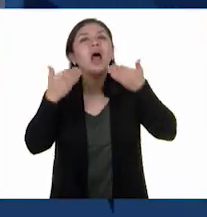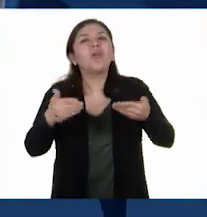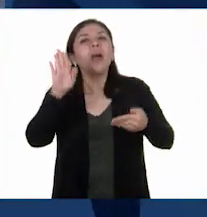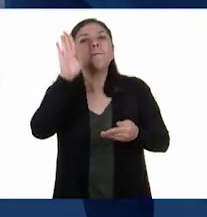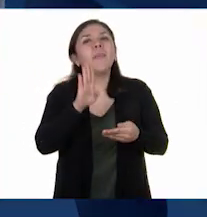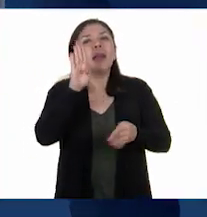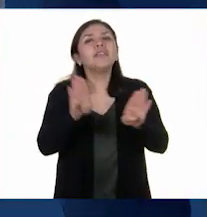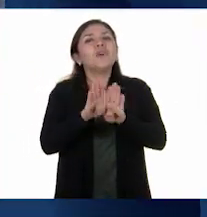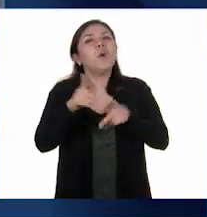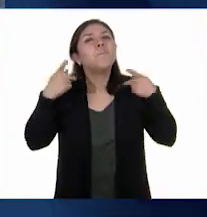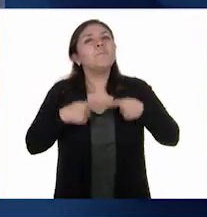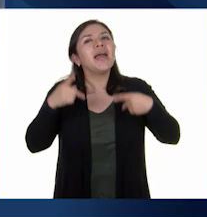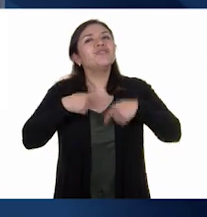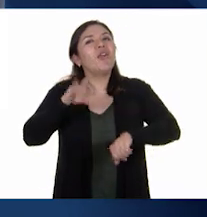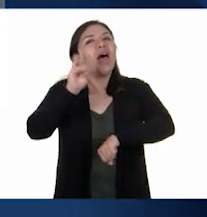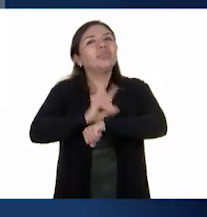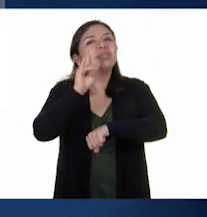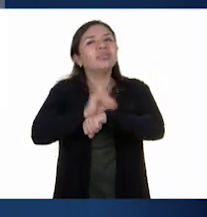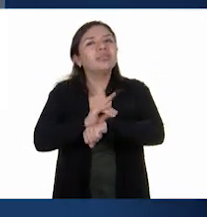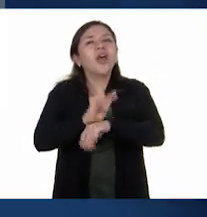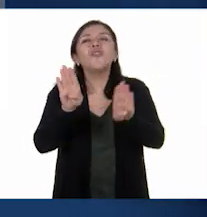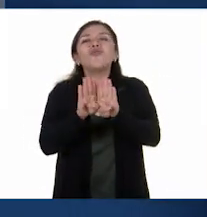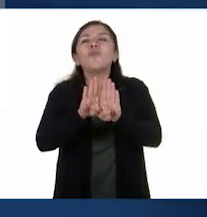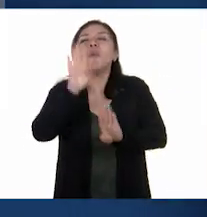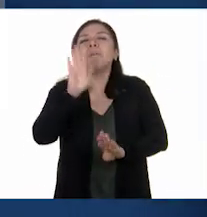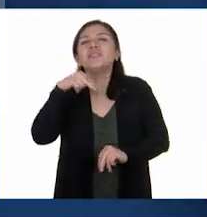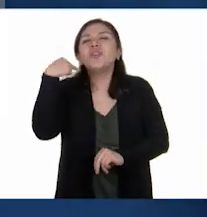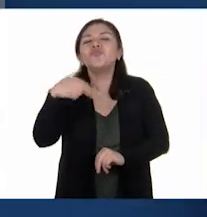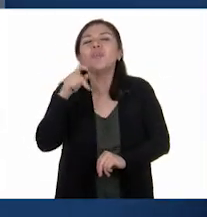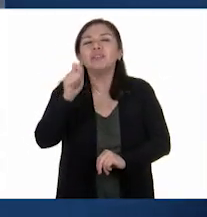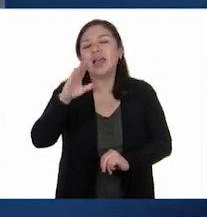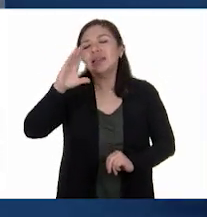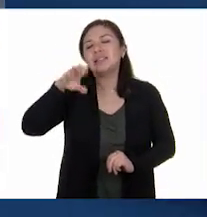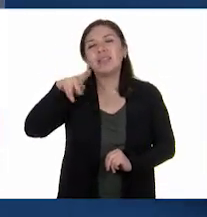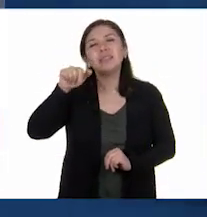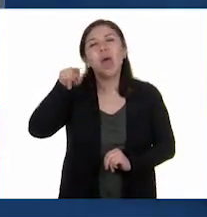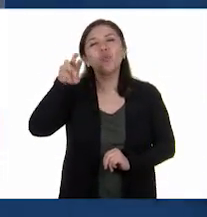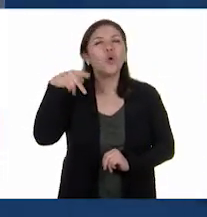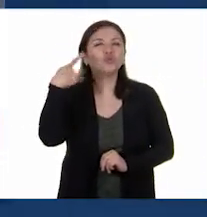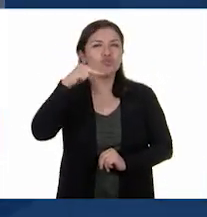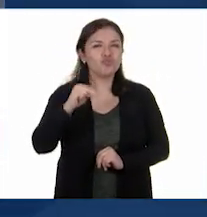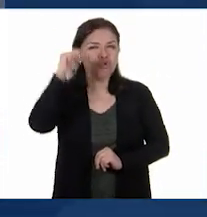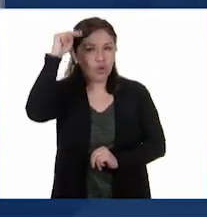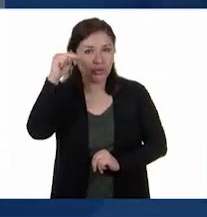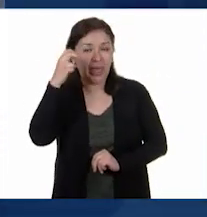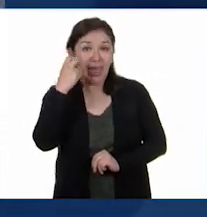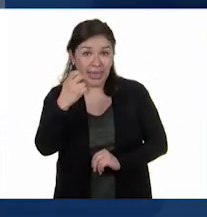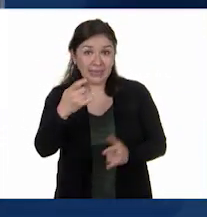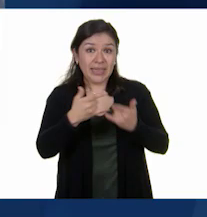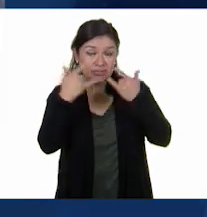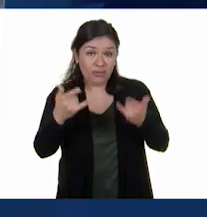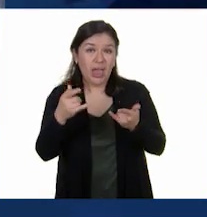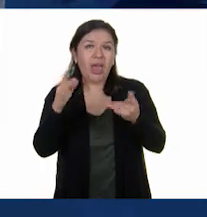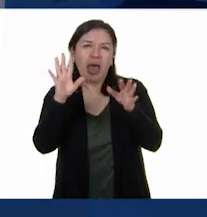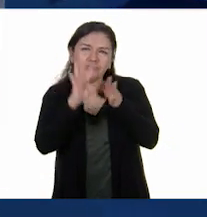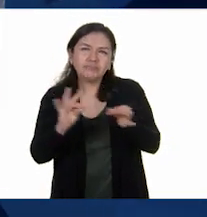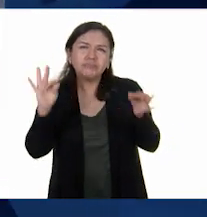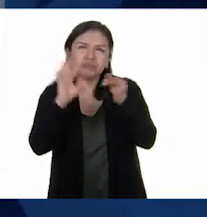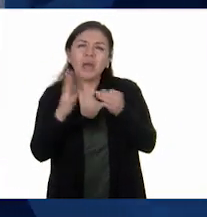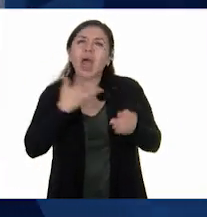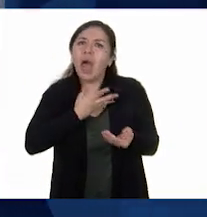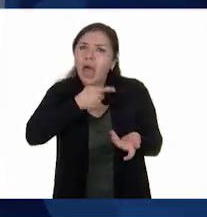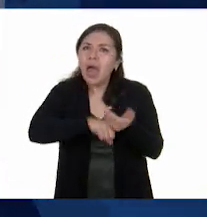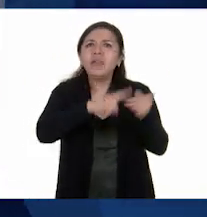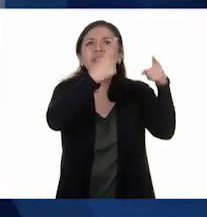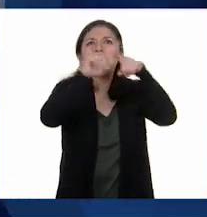un personaje mitológico, como lo sugiere el sobrenombre de El Centauro del Norte. Esa mitología sale a relucir en todos